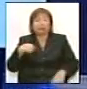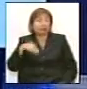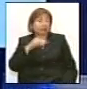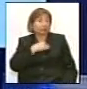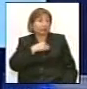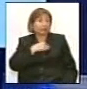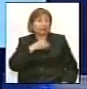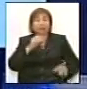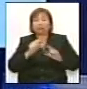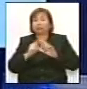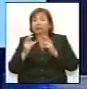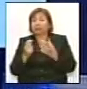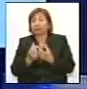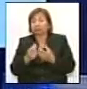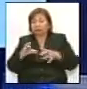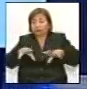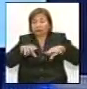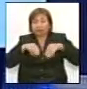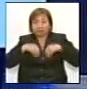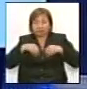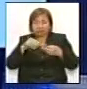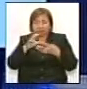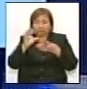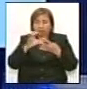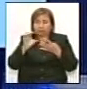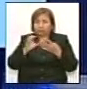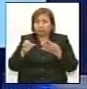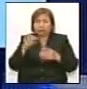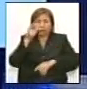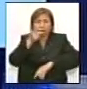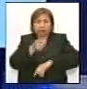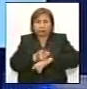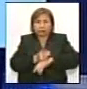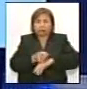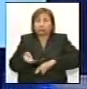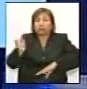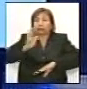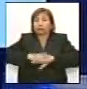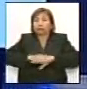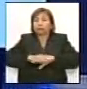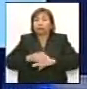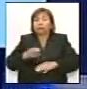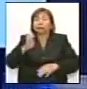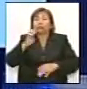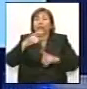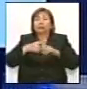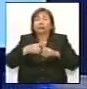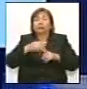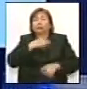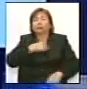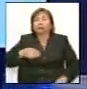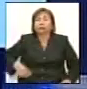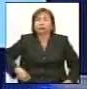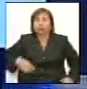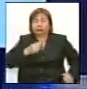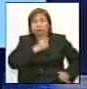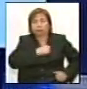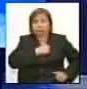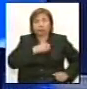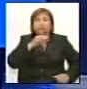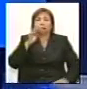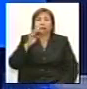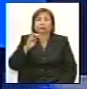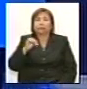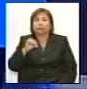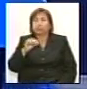grupo aprobaron el informe de calificación de la denuncia presentada contra el exministro del Interior, Carlos Bazón Brío.